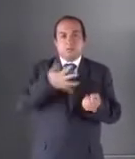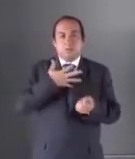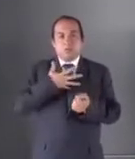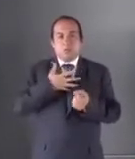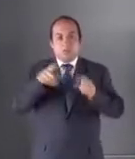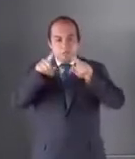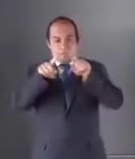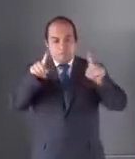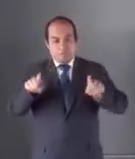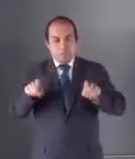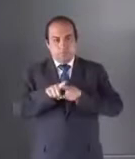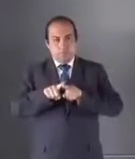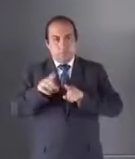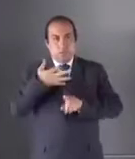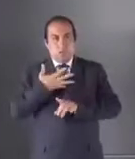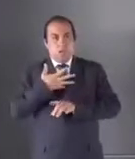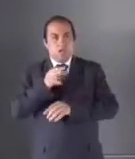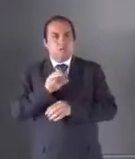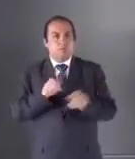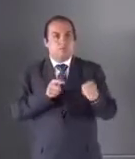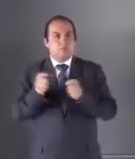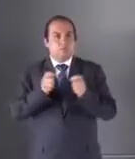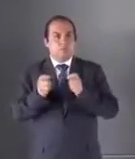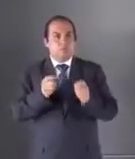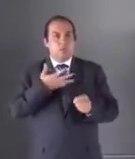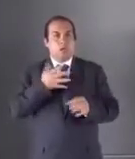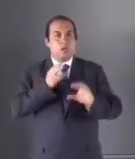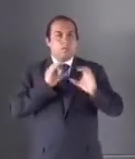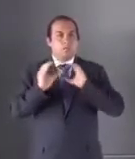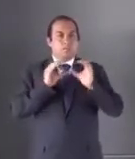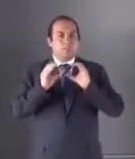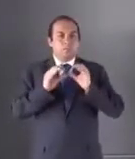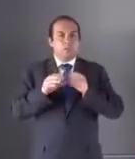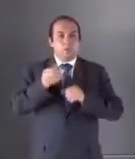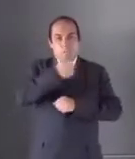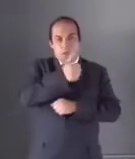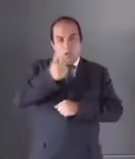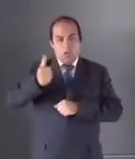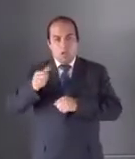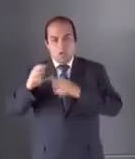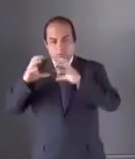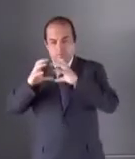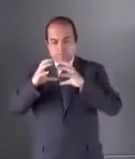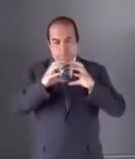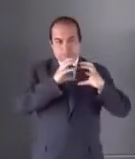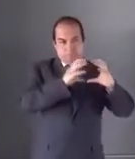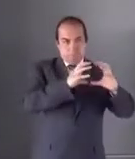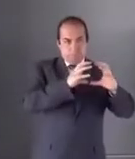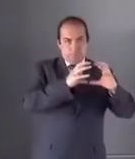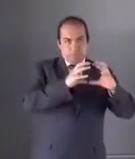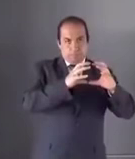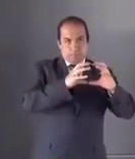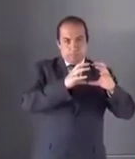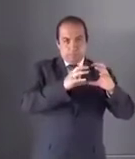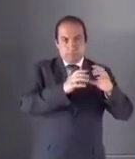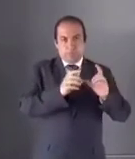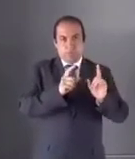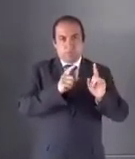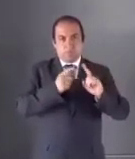pantalla y se está controlando y se tiene comunicación con las cabinas. En cada una de las cabinas hay un